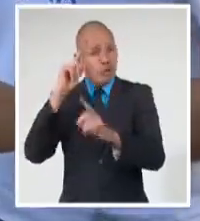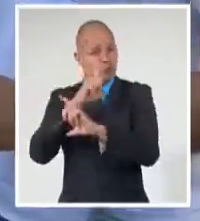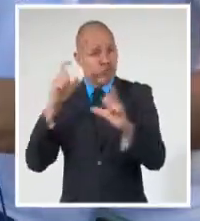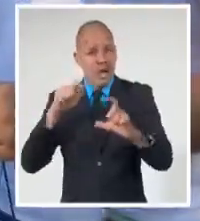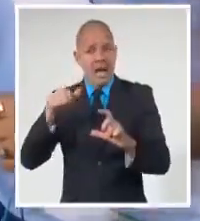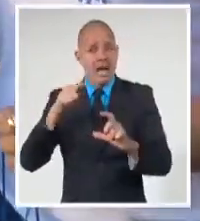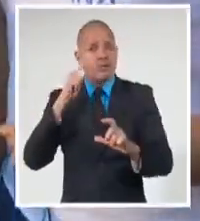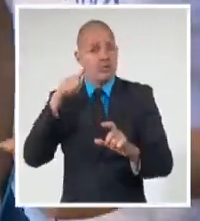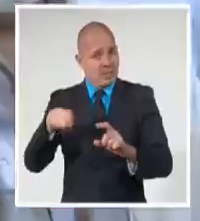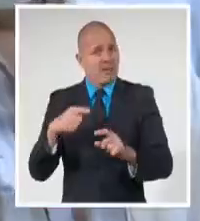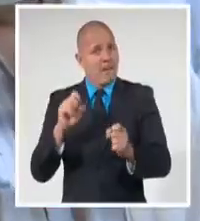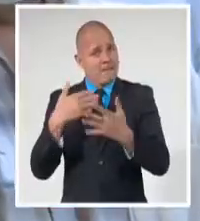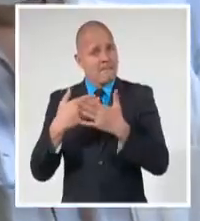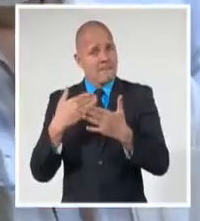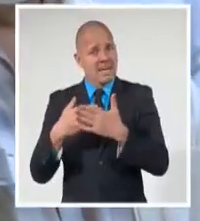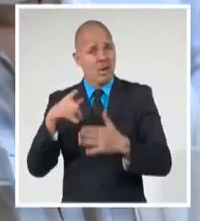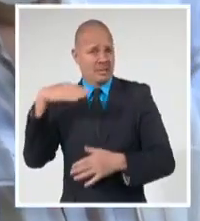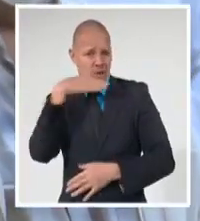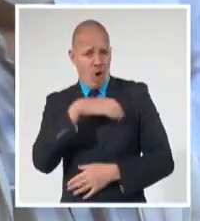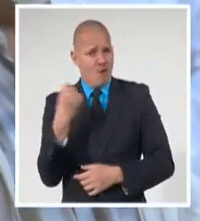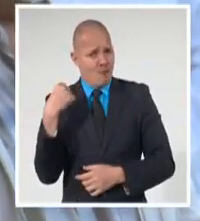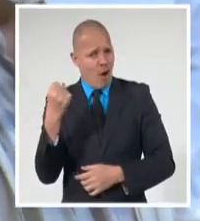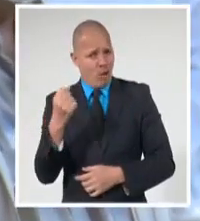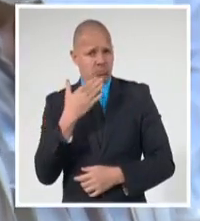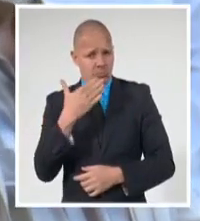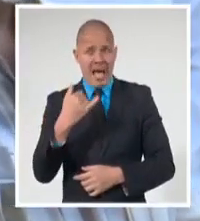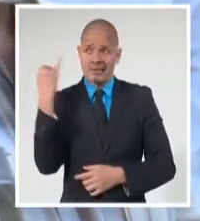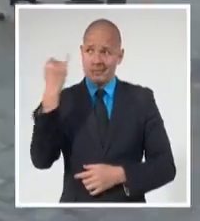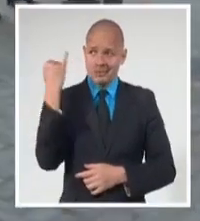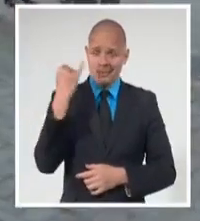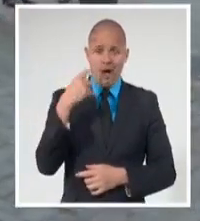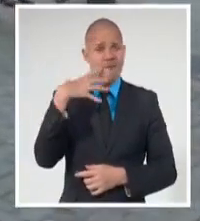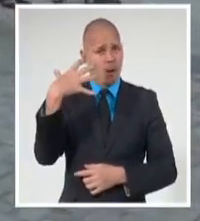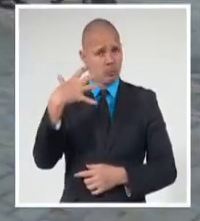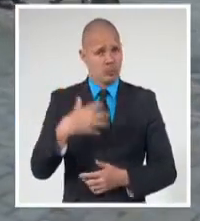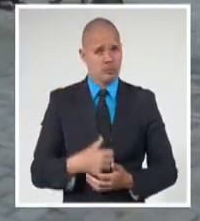internacional. Daimi Díaz Breijo, Sistema Informativo de la Televisión Cubana.